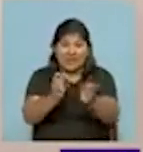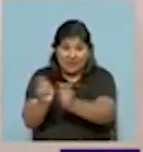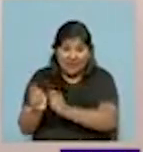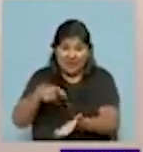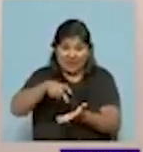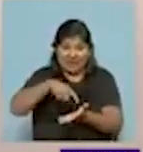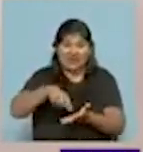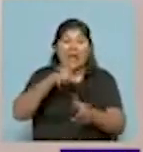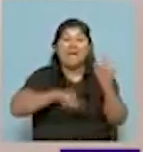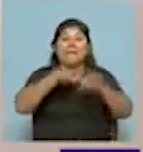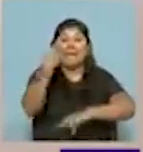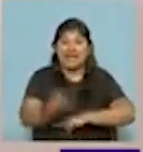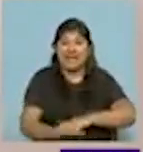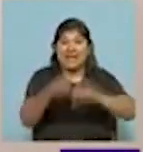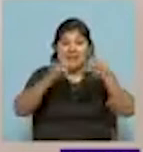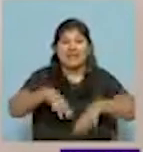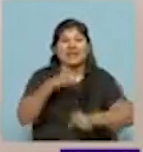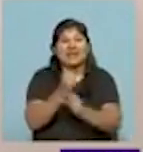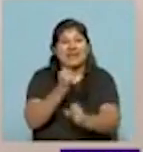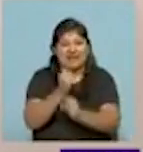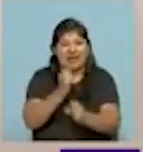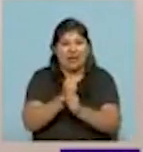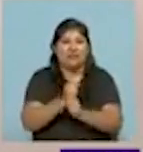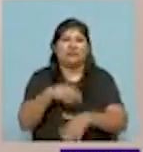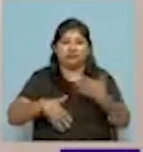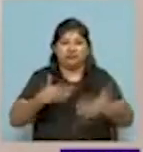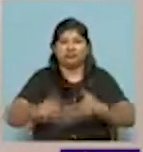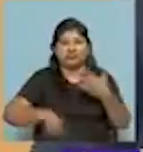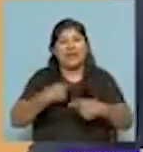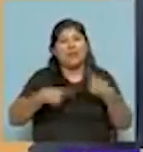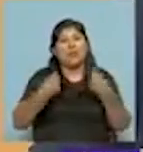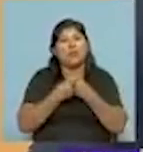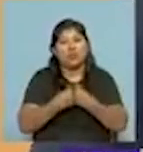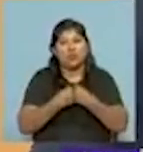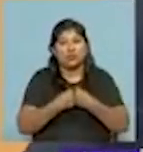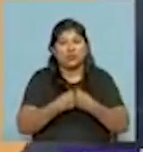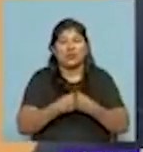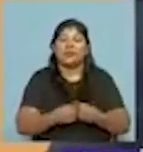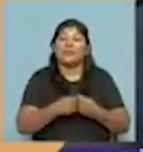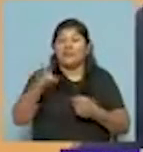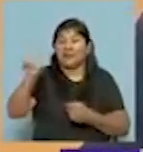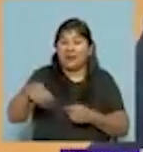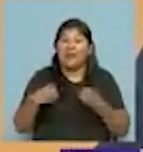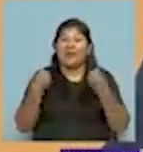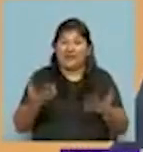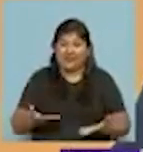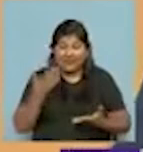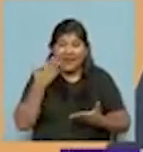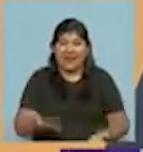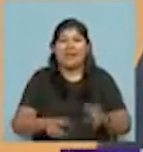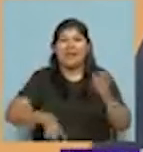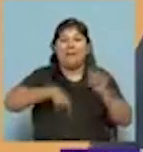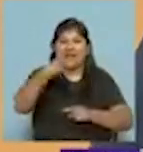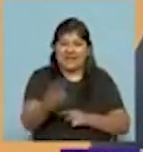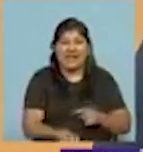buenas tardes bienvenidos como está jorge efectivamente mañana arrancamos a este todo lo que son las inscripciones para luego